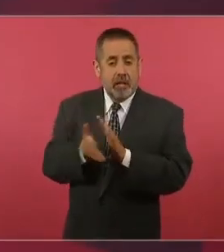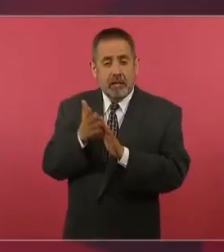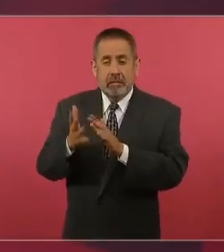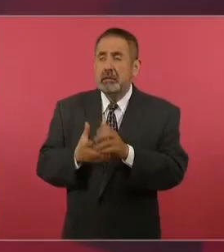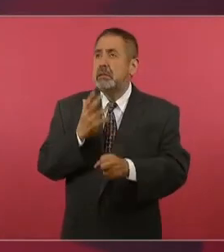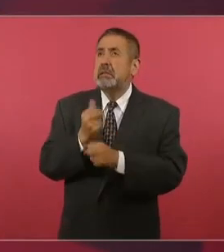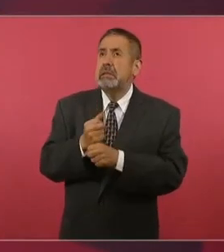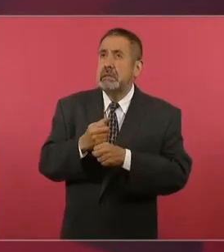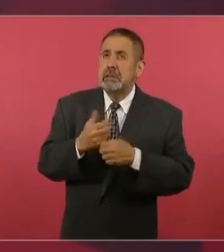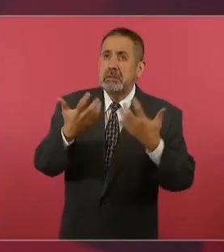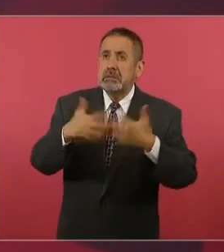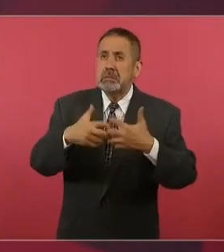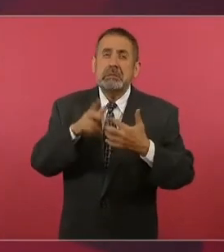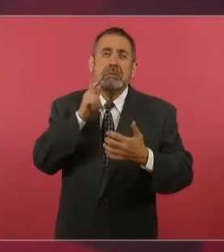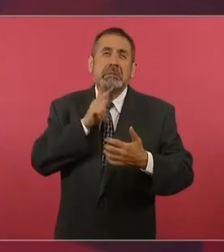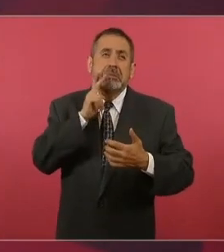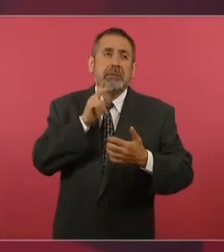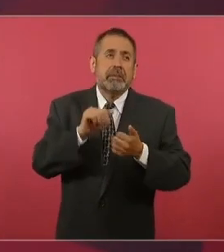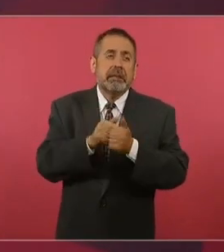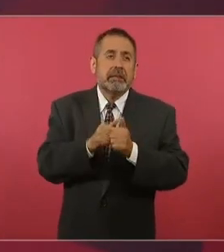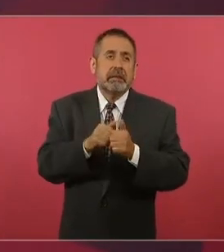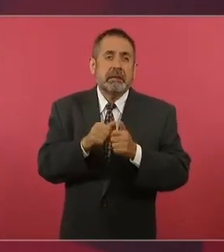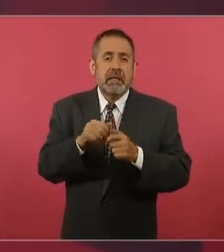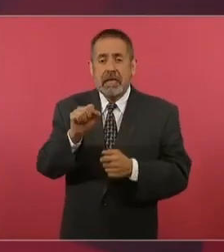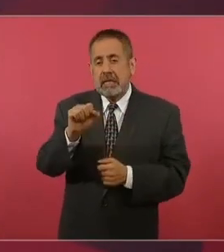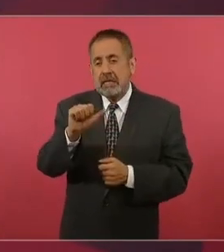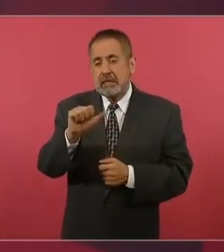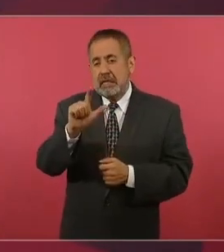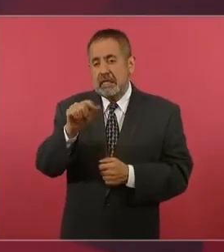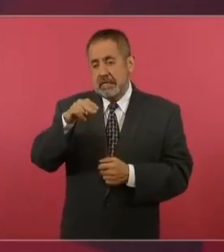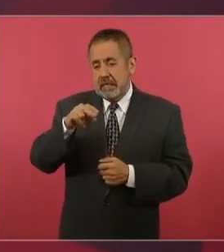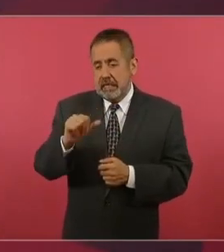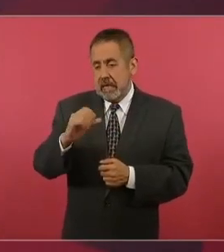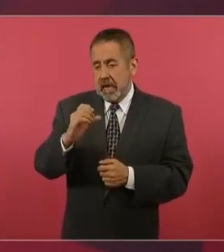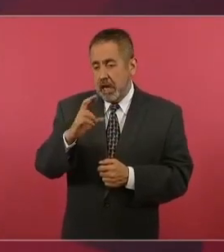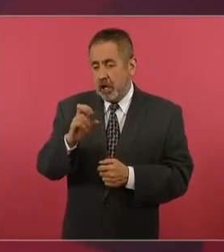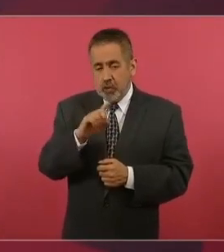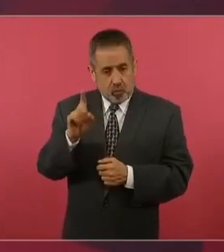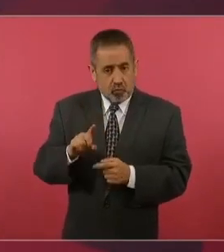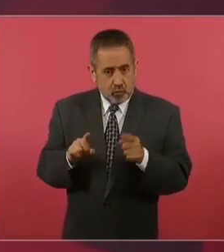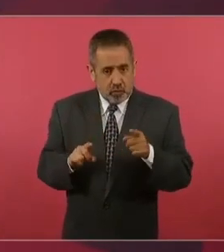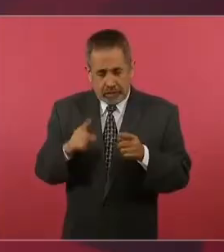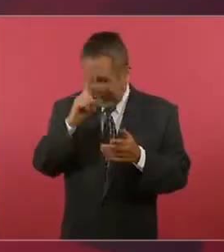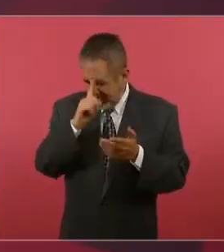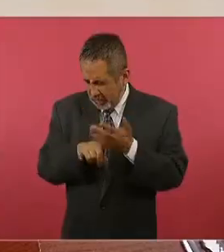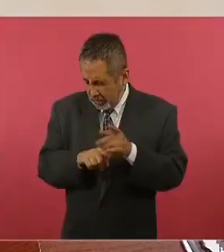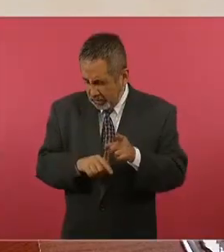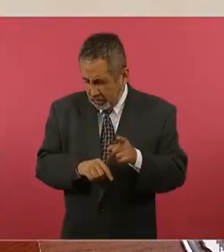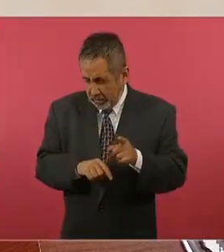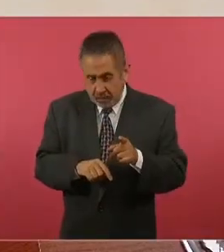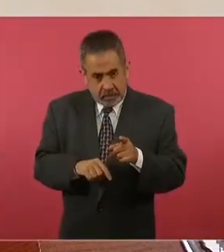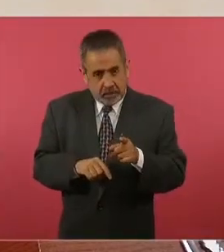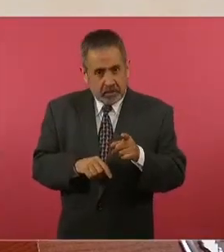que fue la de Salina Cruz, creo